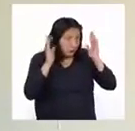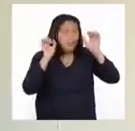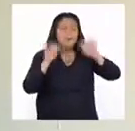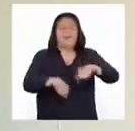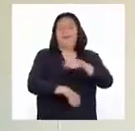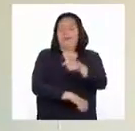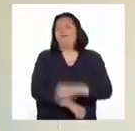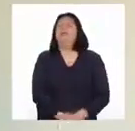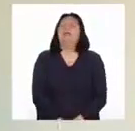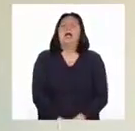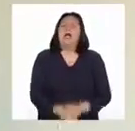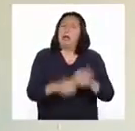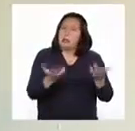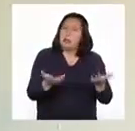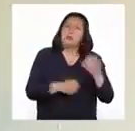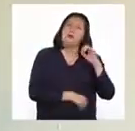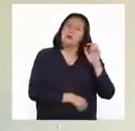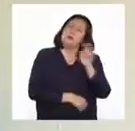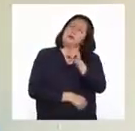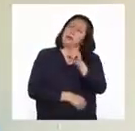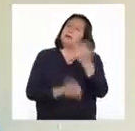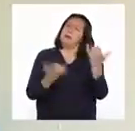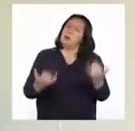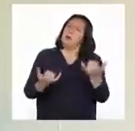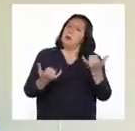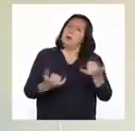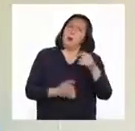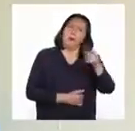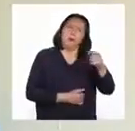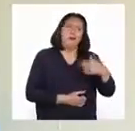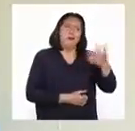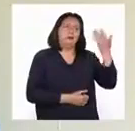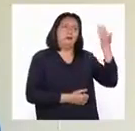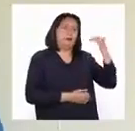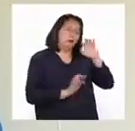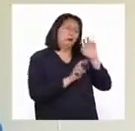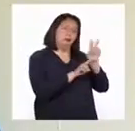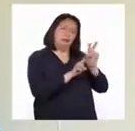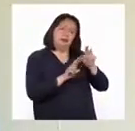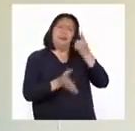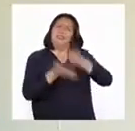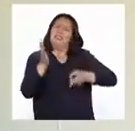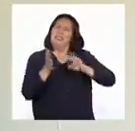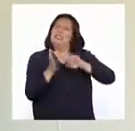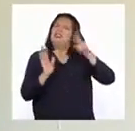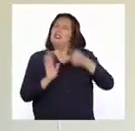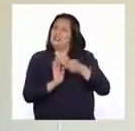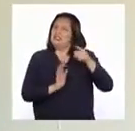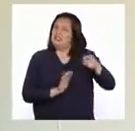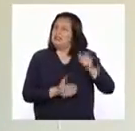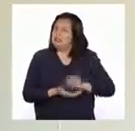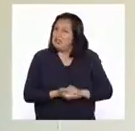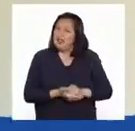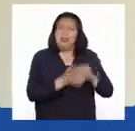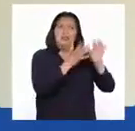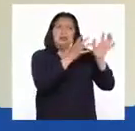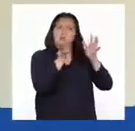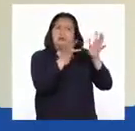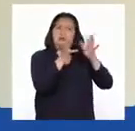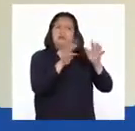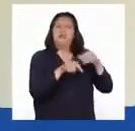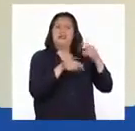que sí! Veo que en el programa de hoy han estado repasando lo que significa este fenómeno meteorológico.